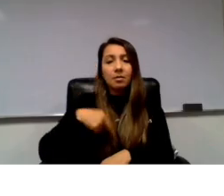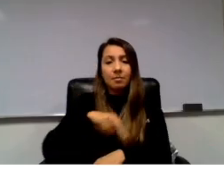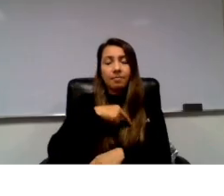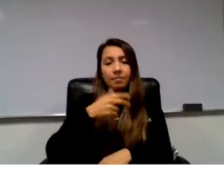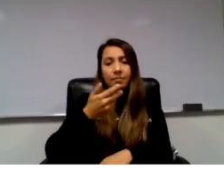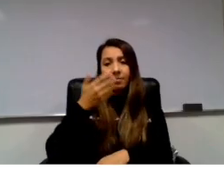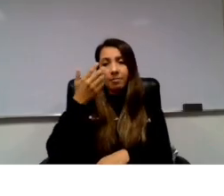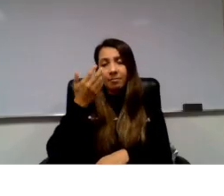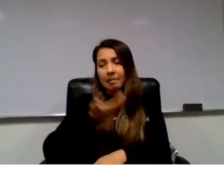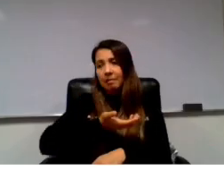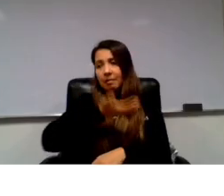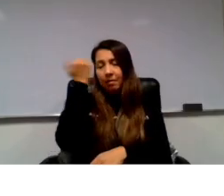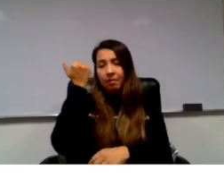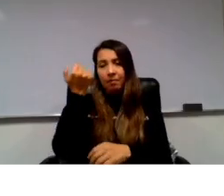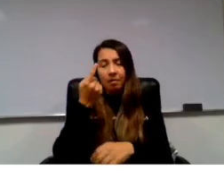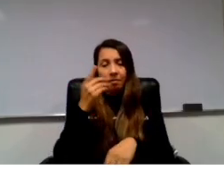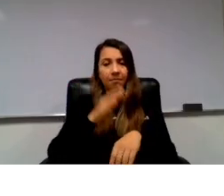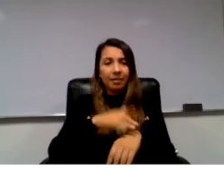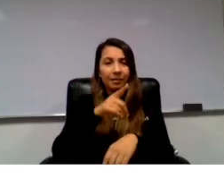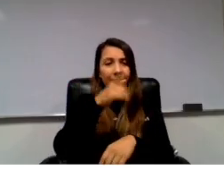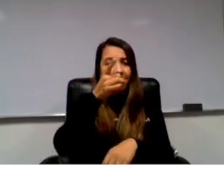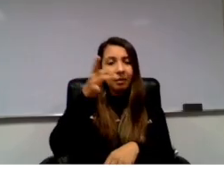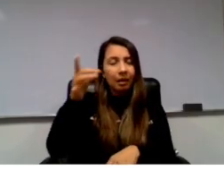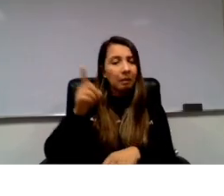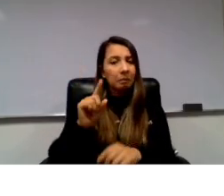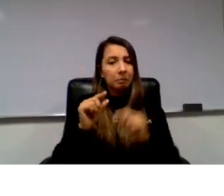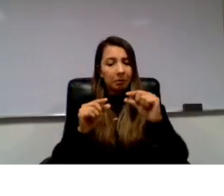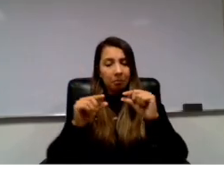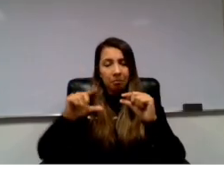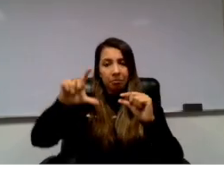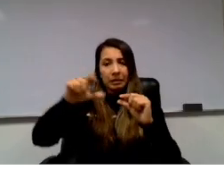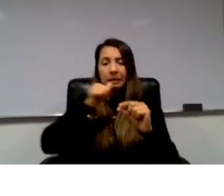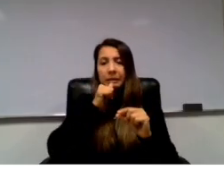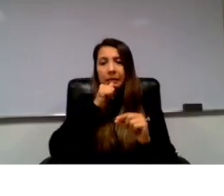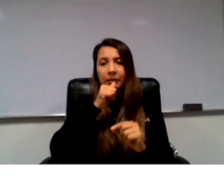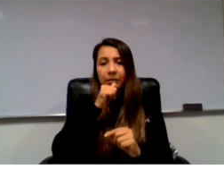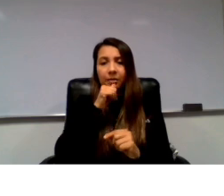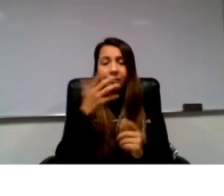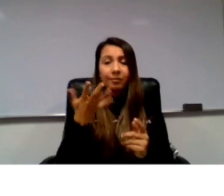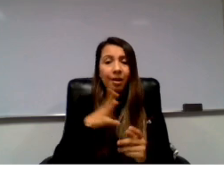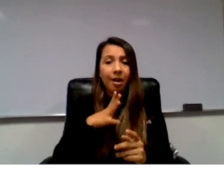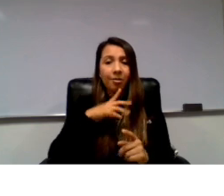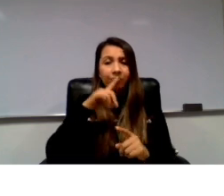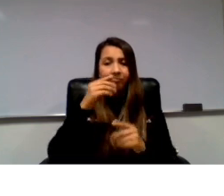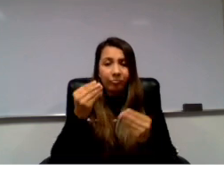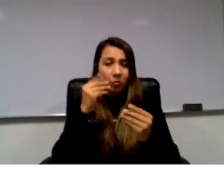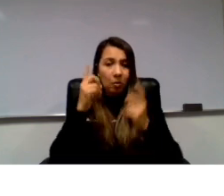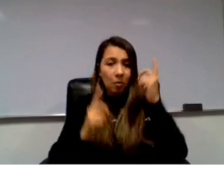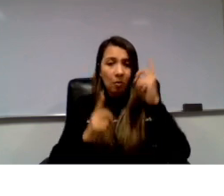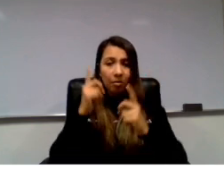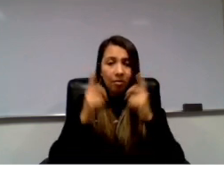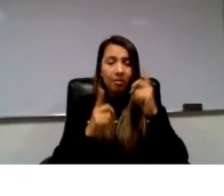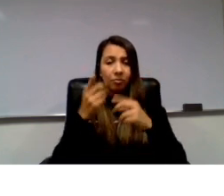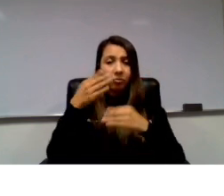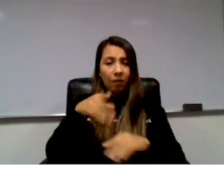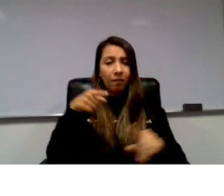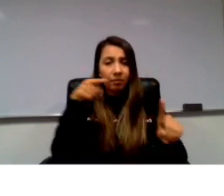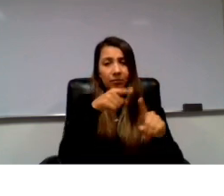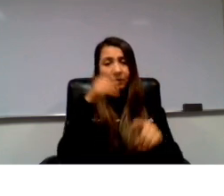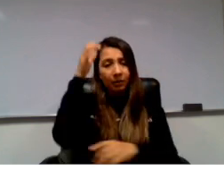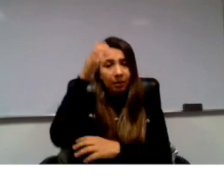que sabemos, y eso la hace, además de que son preguntas pues como muy profundas de la